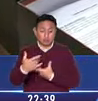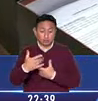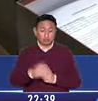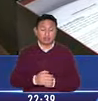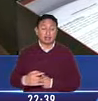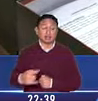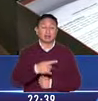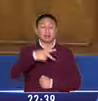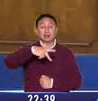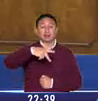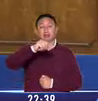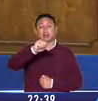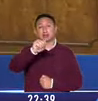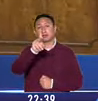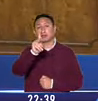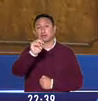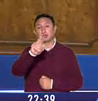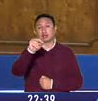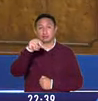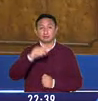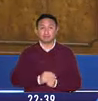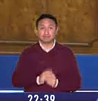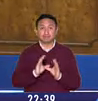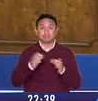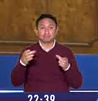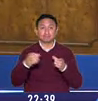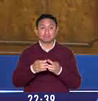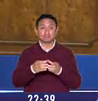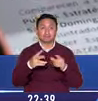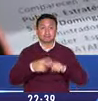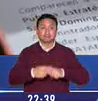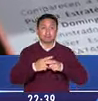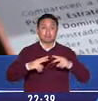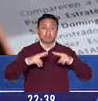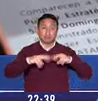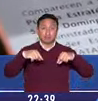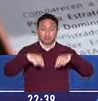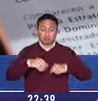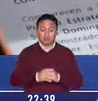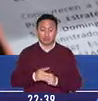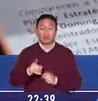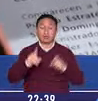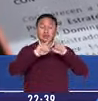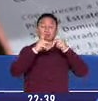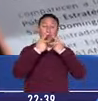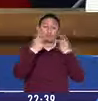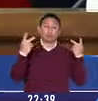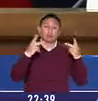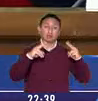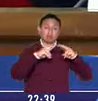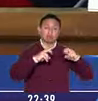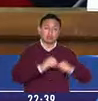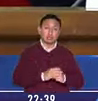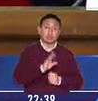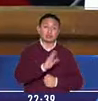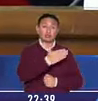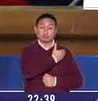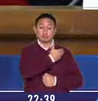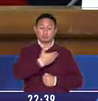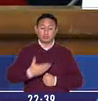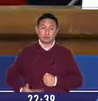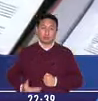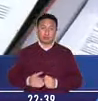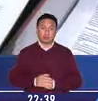Gran Padrino. La comisión se conformó para investigar supuestas irregularidades en empresas públicas estatales. La presidenta de la mesa